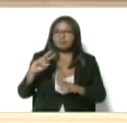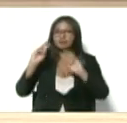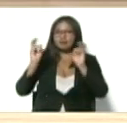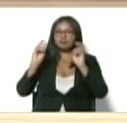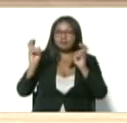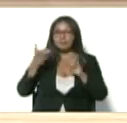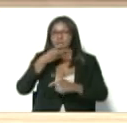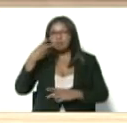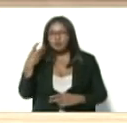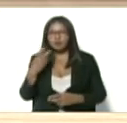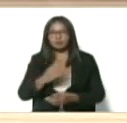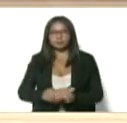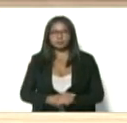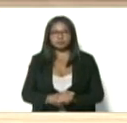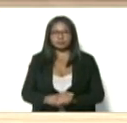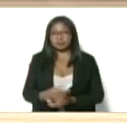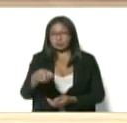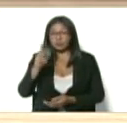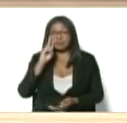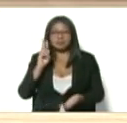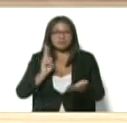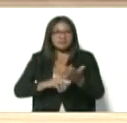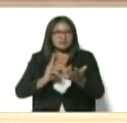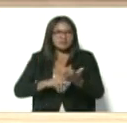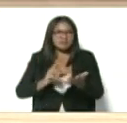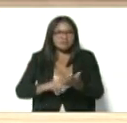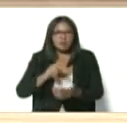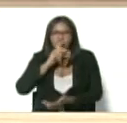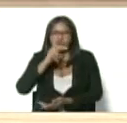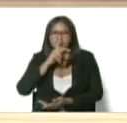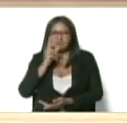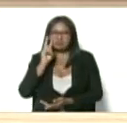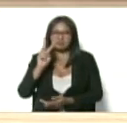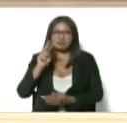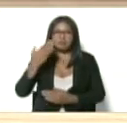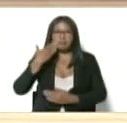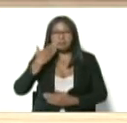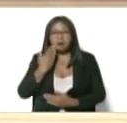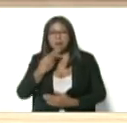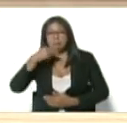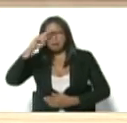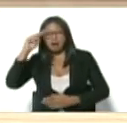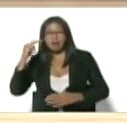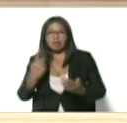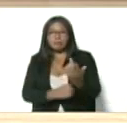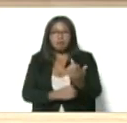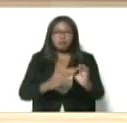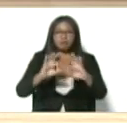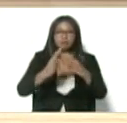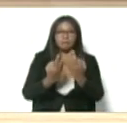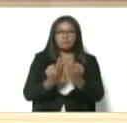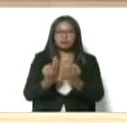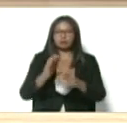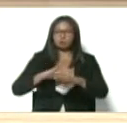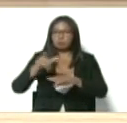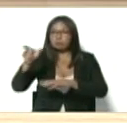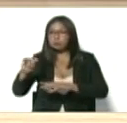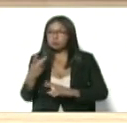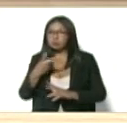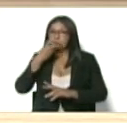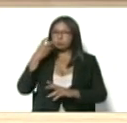las drogas es de verdad una tragedia para la madre el padre los hermanos para la familia y